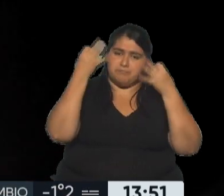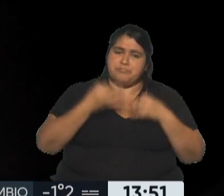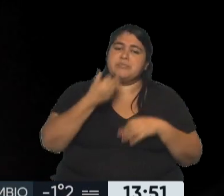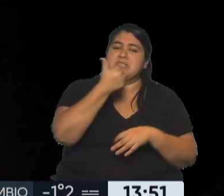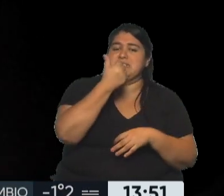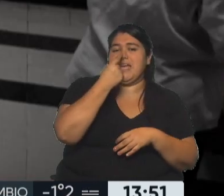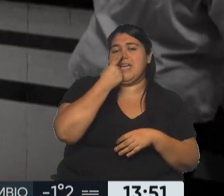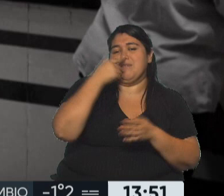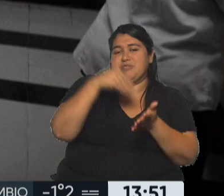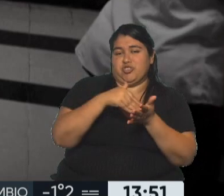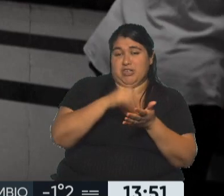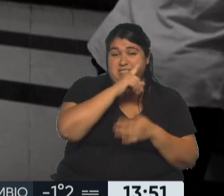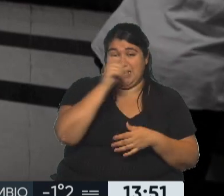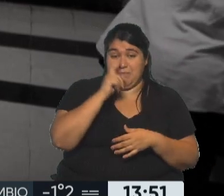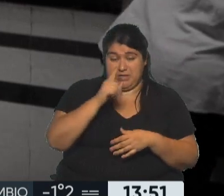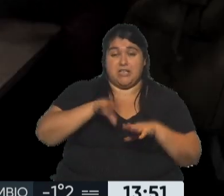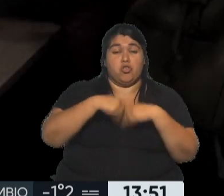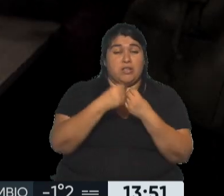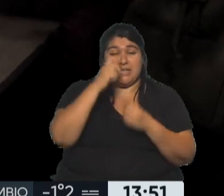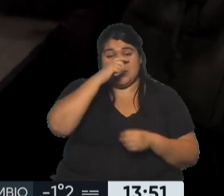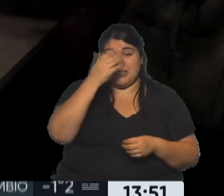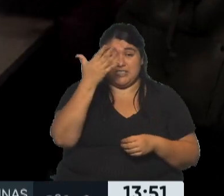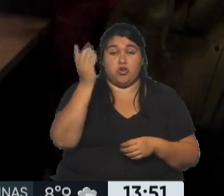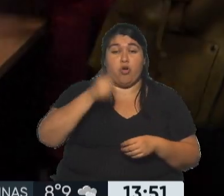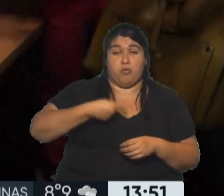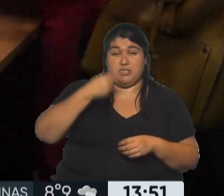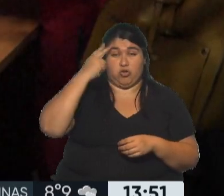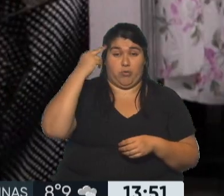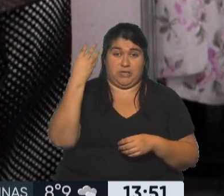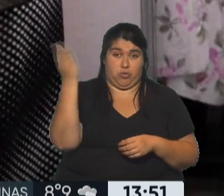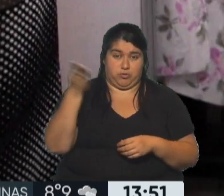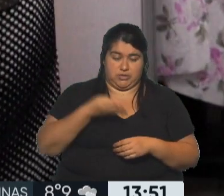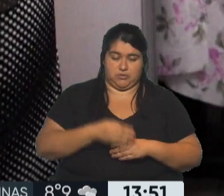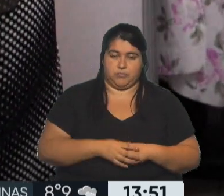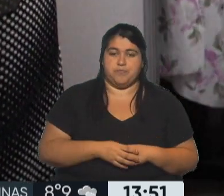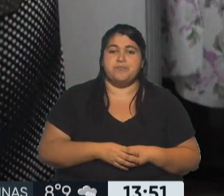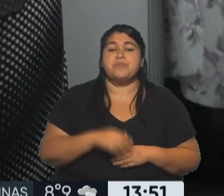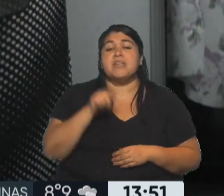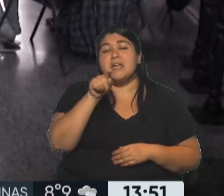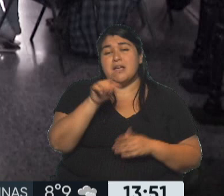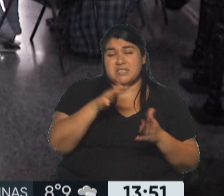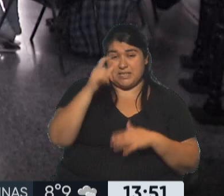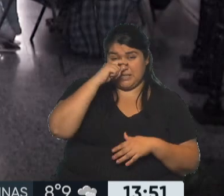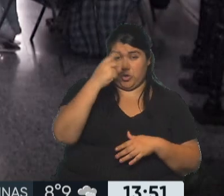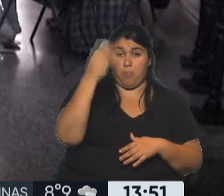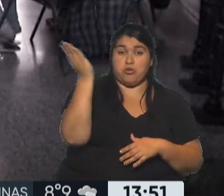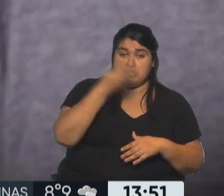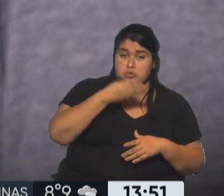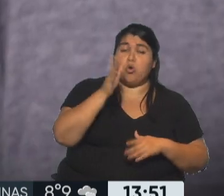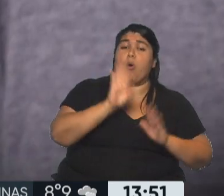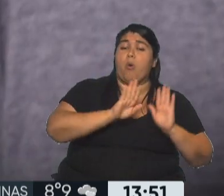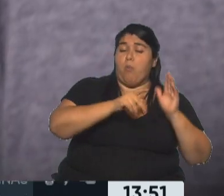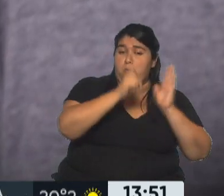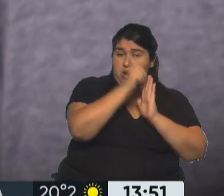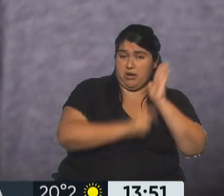lo que representa el 75,92% del padrón electoral. De ese total, el 72% votó por la lista